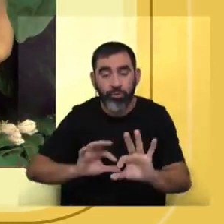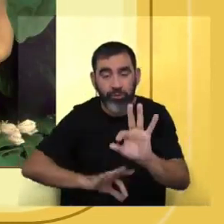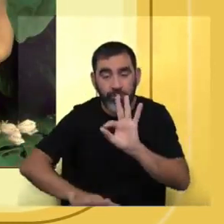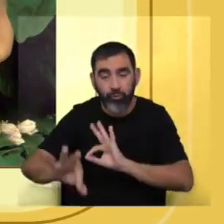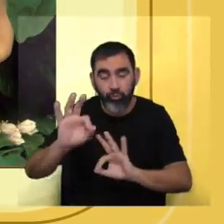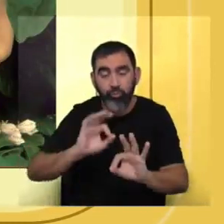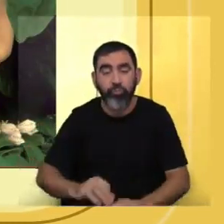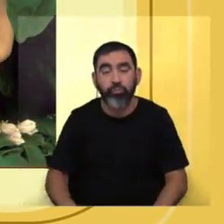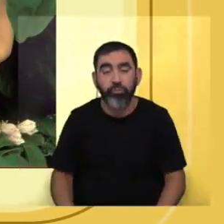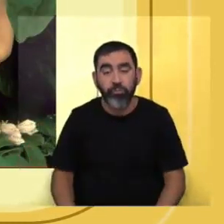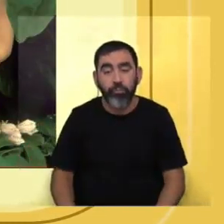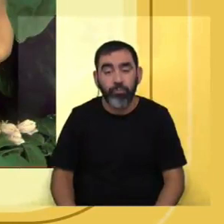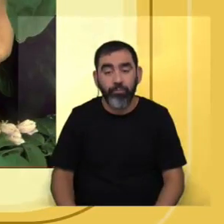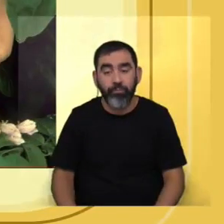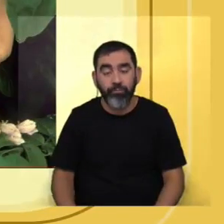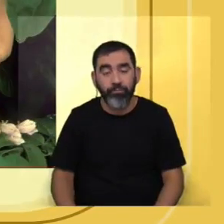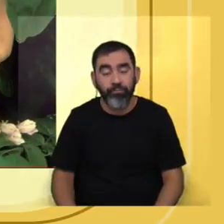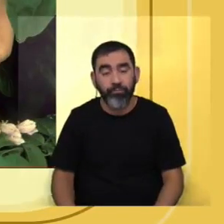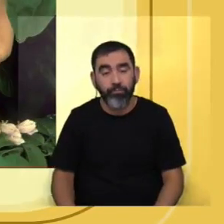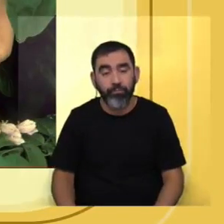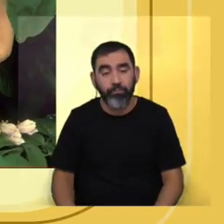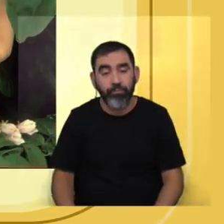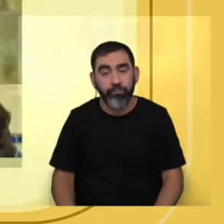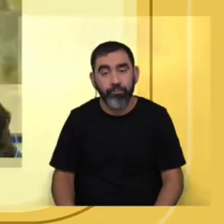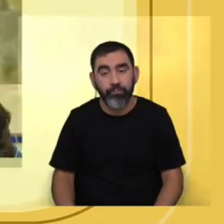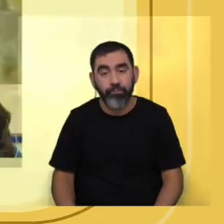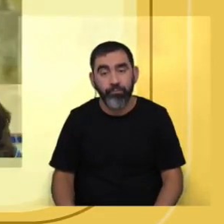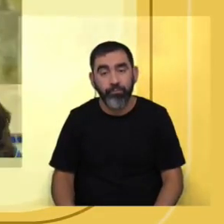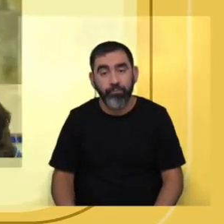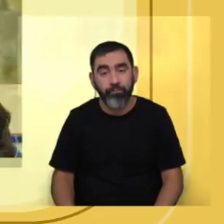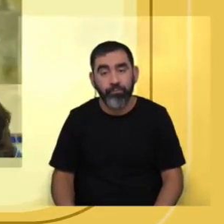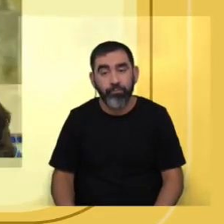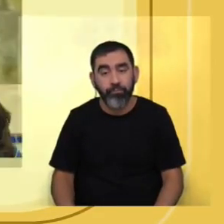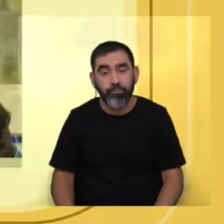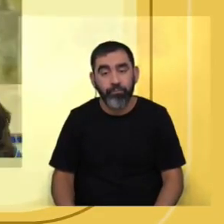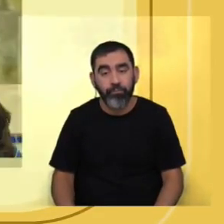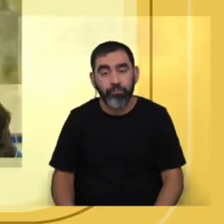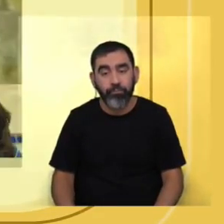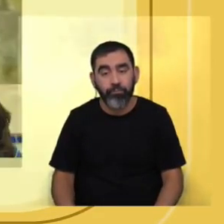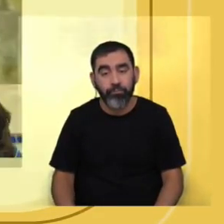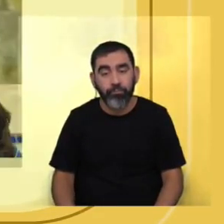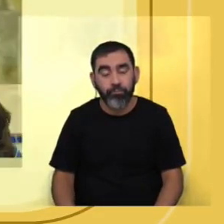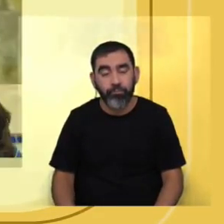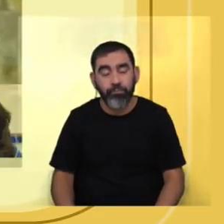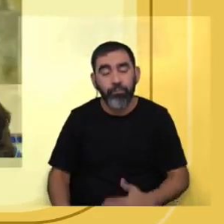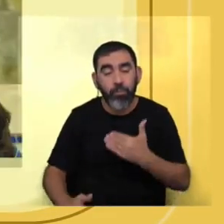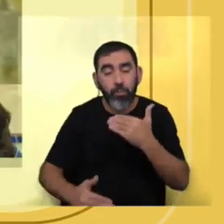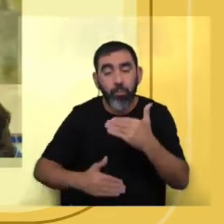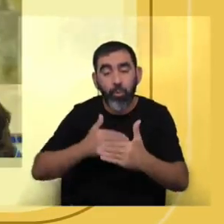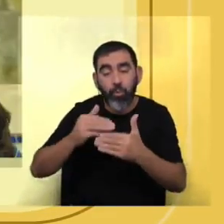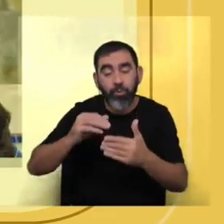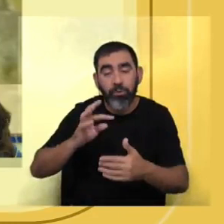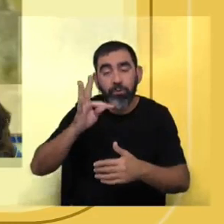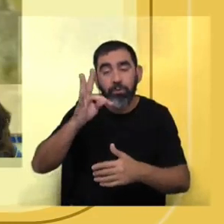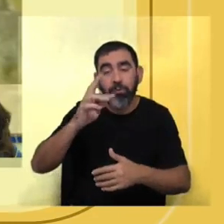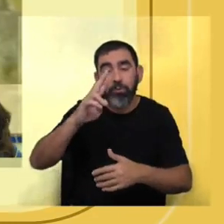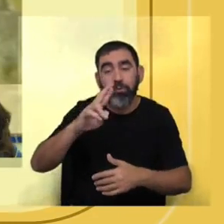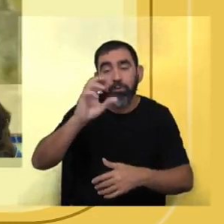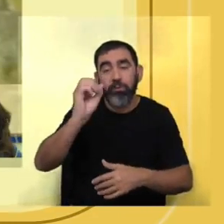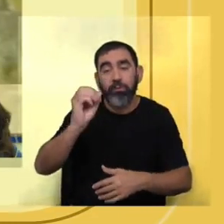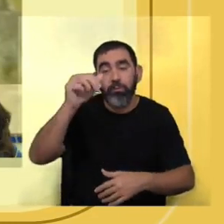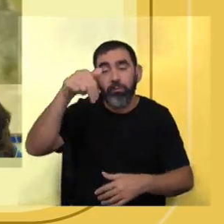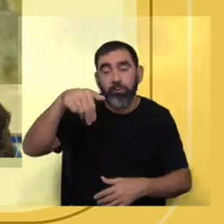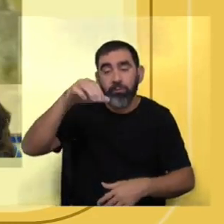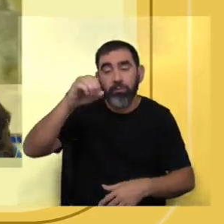lo que explicábamos recién. Y la tercera, creo que la podemos ver a continuación, ya es la que tiene que ver con los procesos de transgénesis, la estamos viendo en las